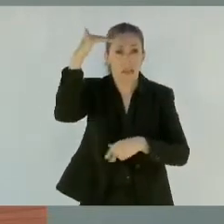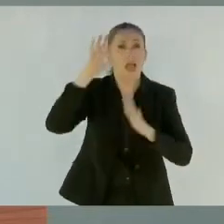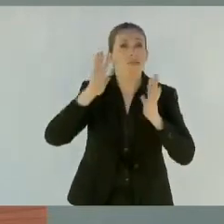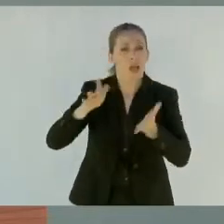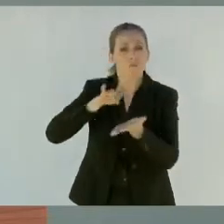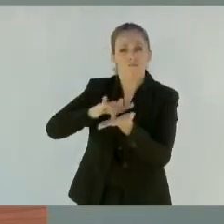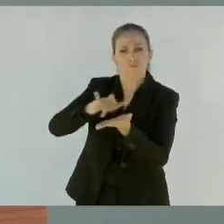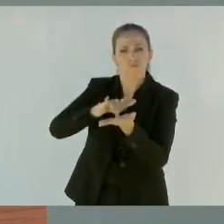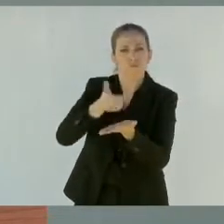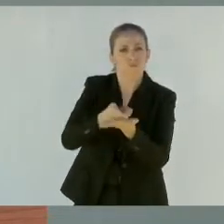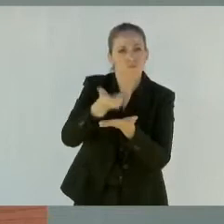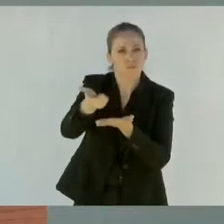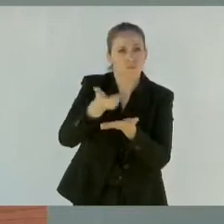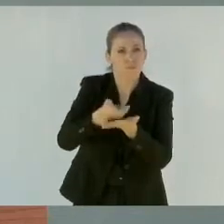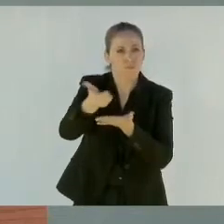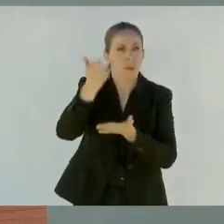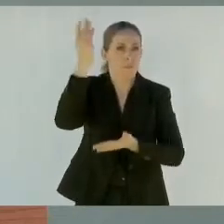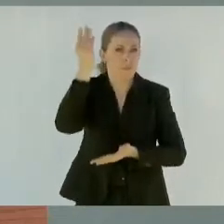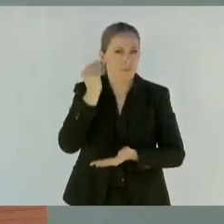Para